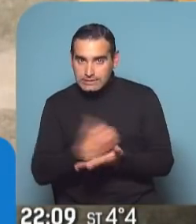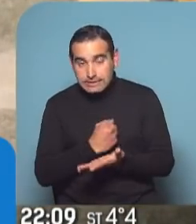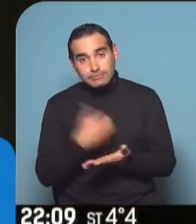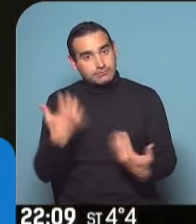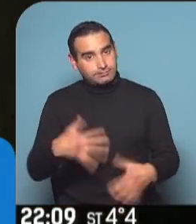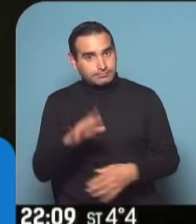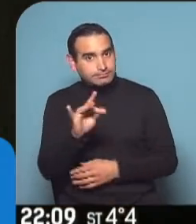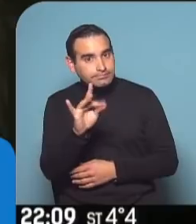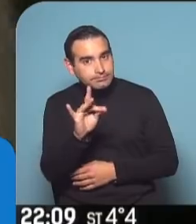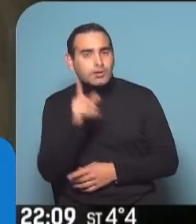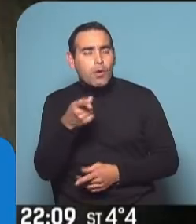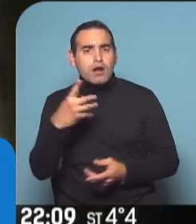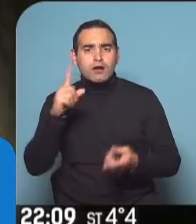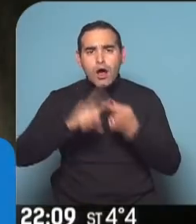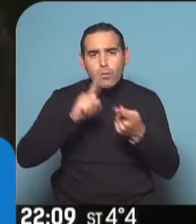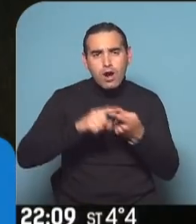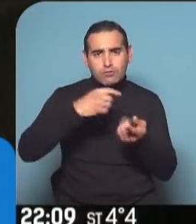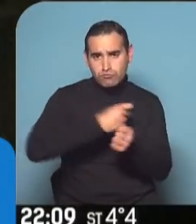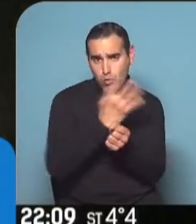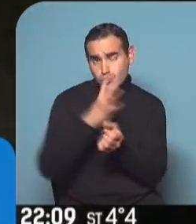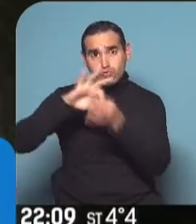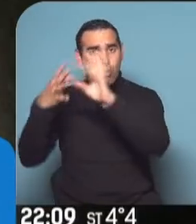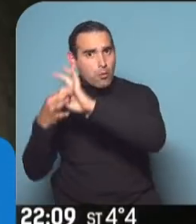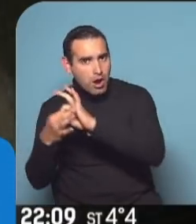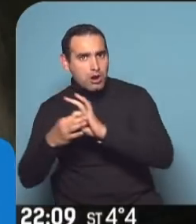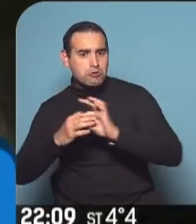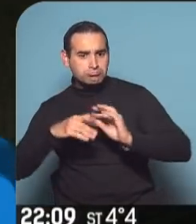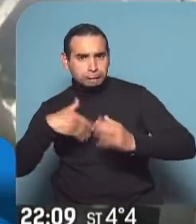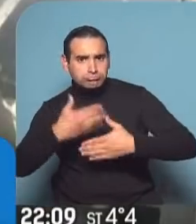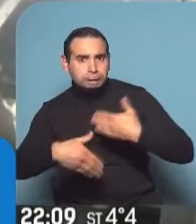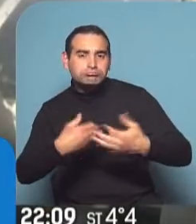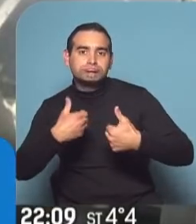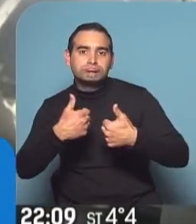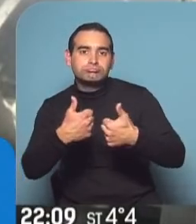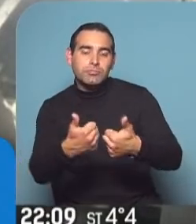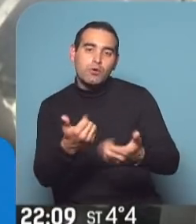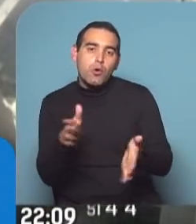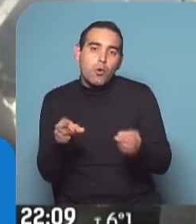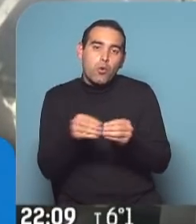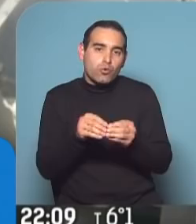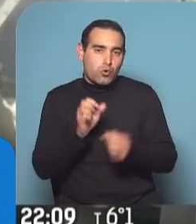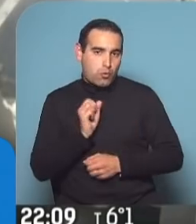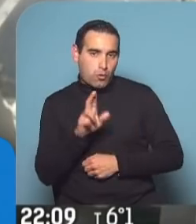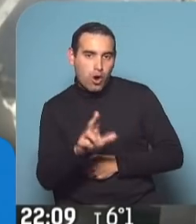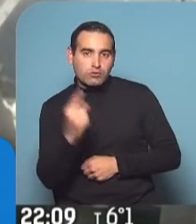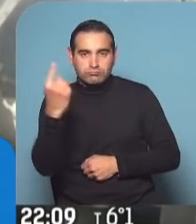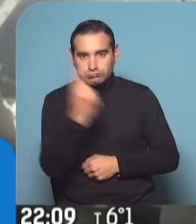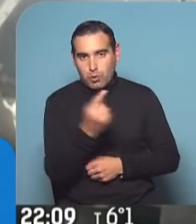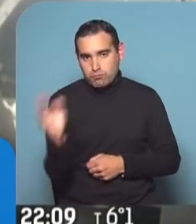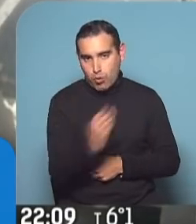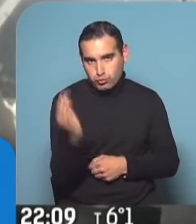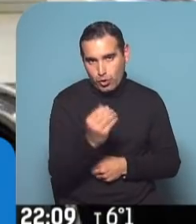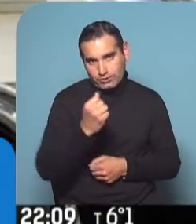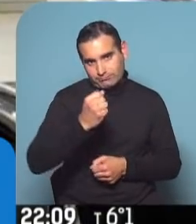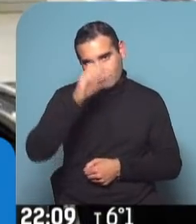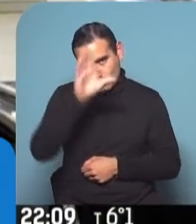bloque, el acuerdo Mercosur-Unión Europea parece consagrar las asimetrías actuales, junto con los roles de productores primarios para los